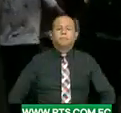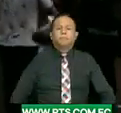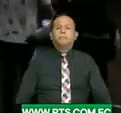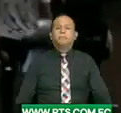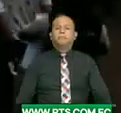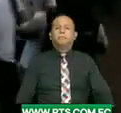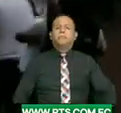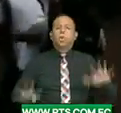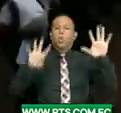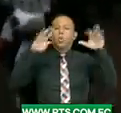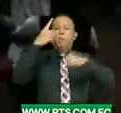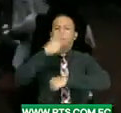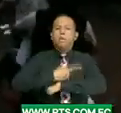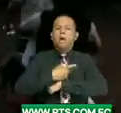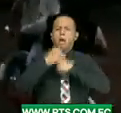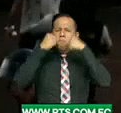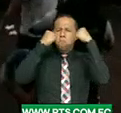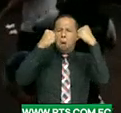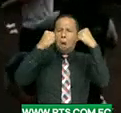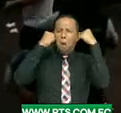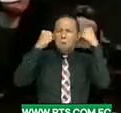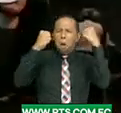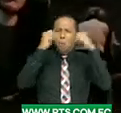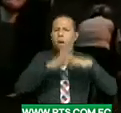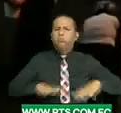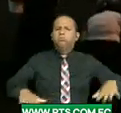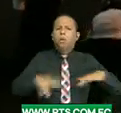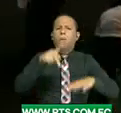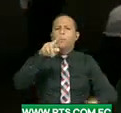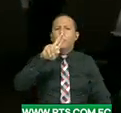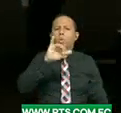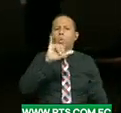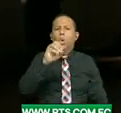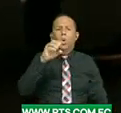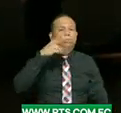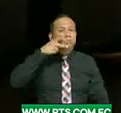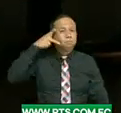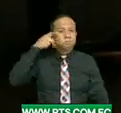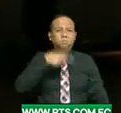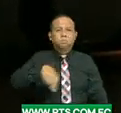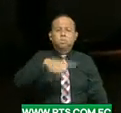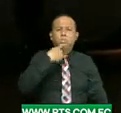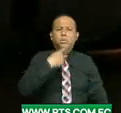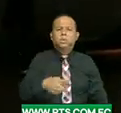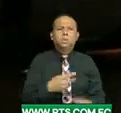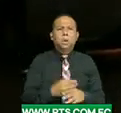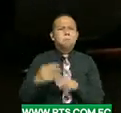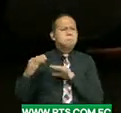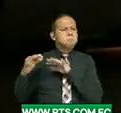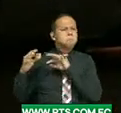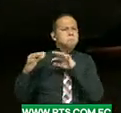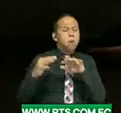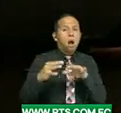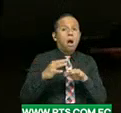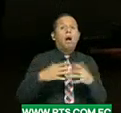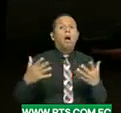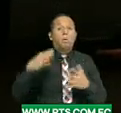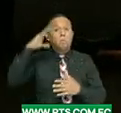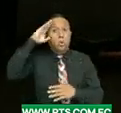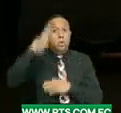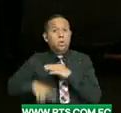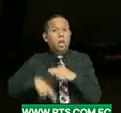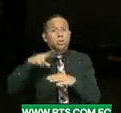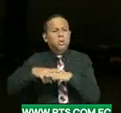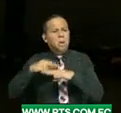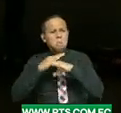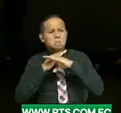El noveno día de protestas en Puyo fue violento. Un intento de desalojo de una vía de ingreso a la parte sur de la ciudad por parte de la policía